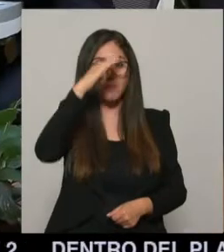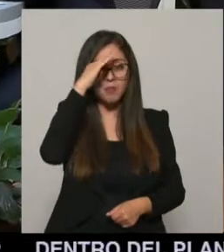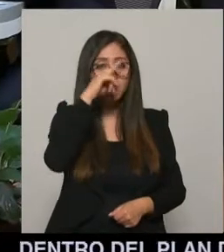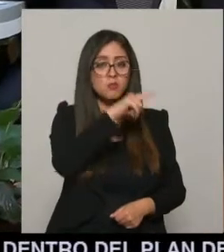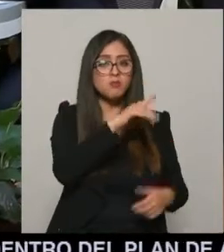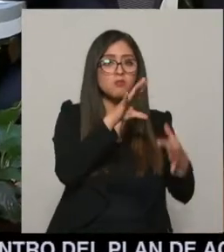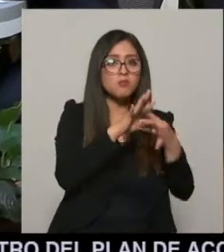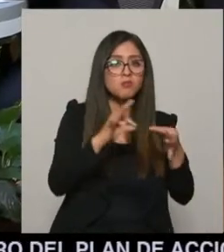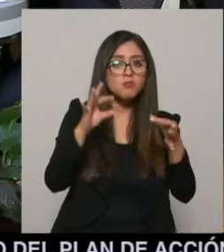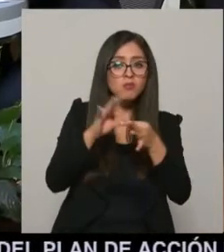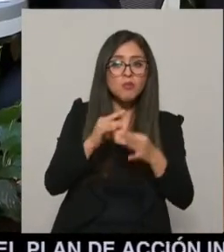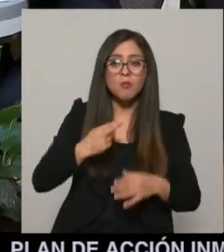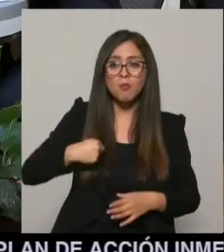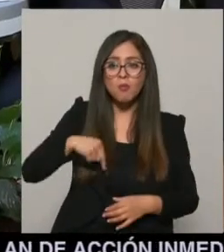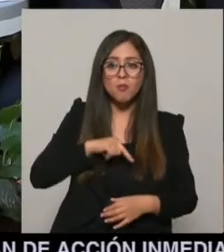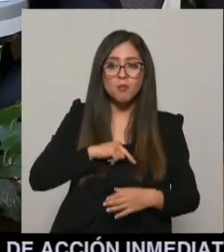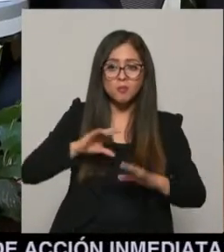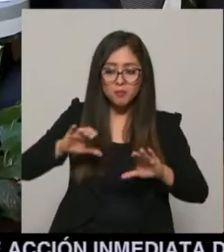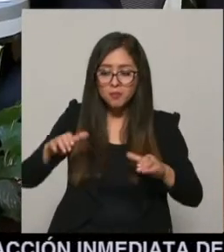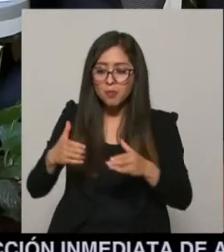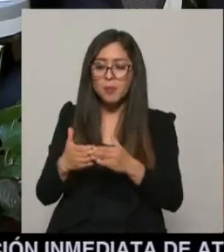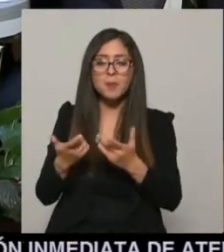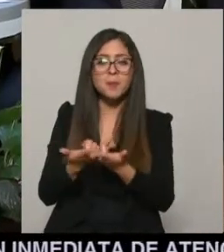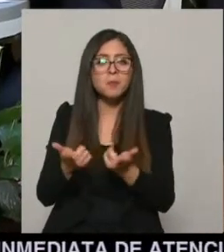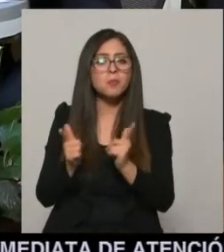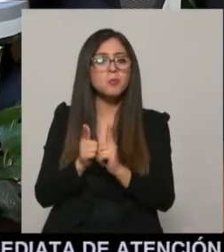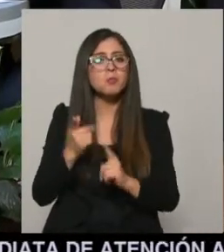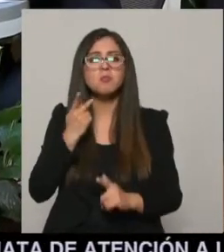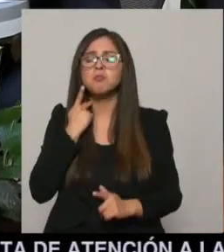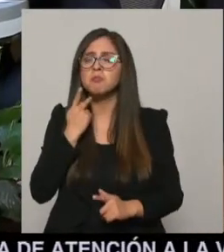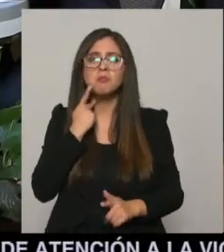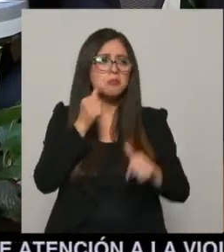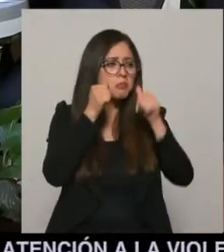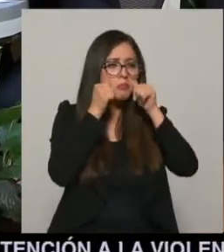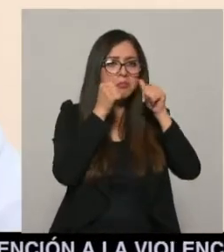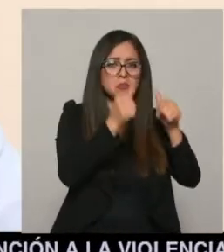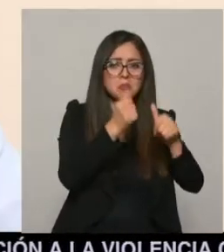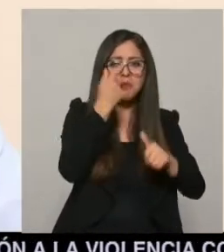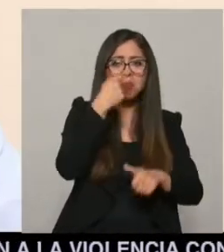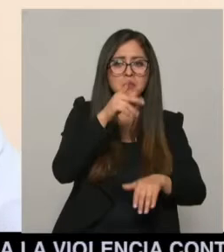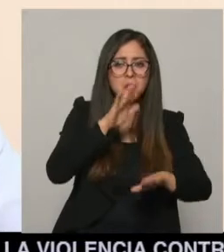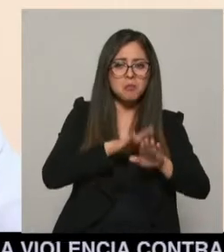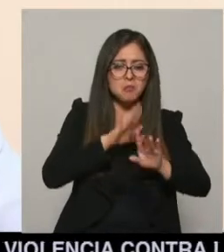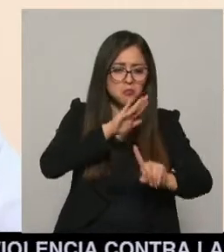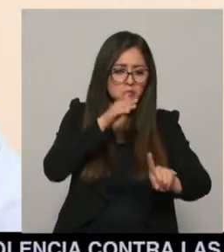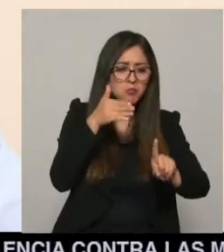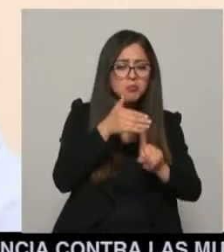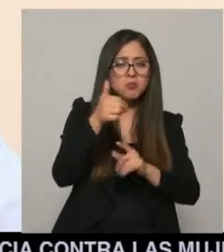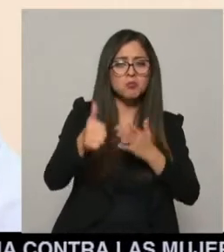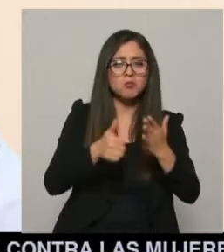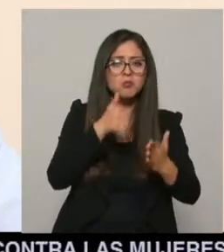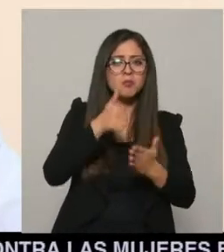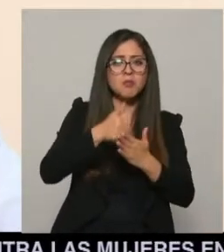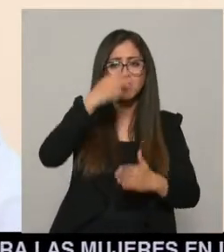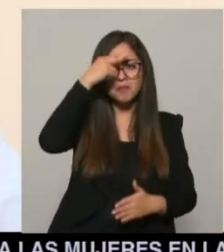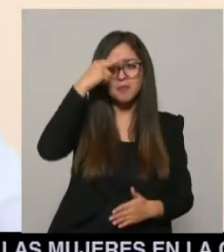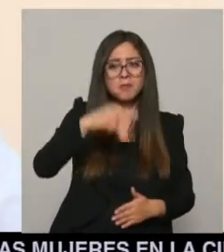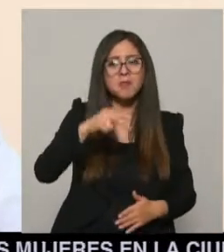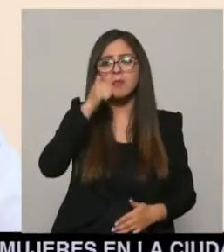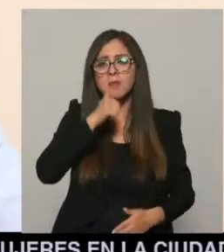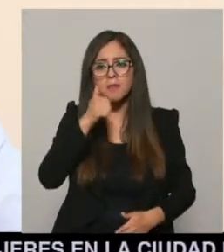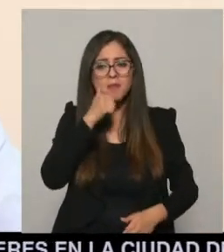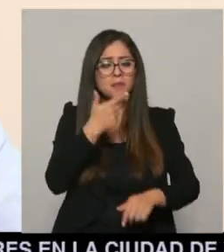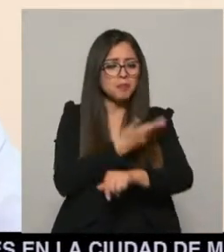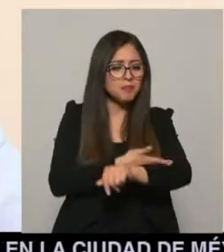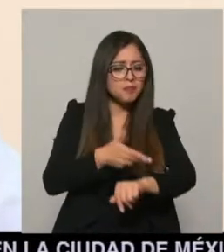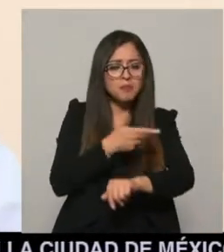Nosotros hemos tenido una actitud absolutamente plural. Las principales leyes de esta ciudad han salido con el acompañamiento de todas las fuerzas